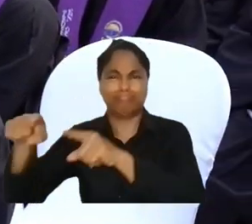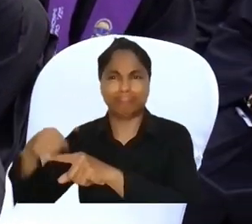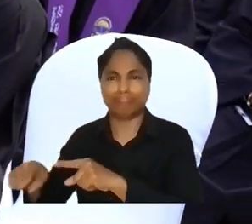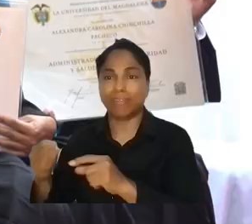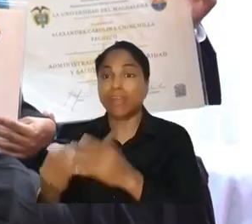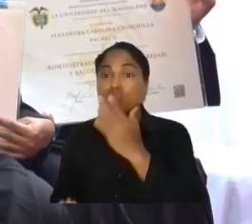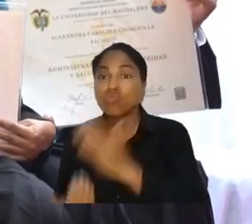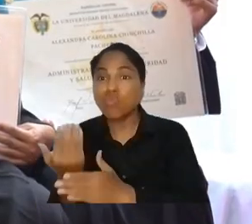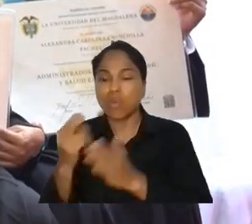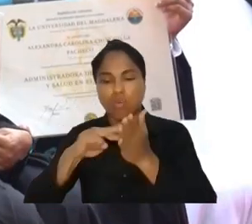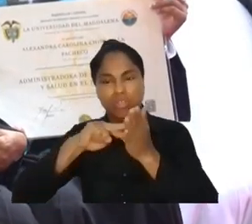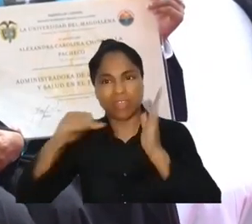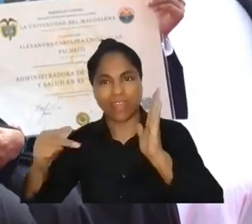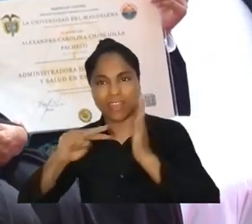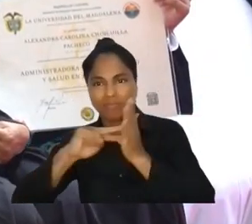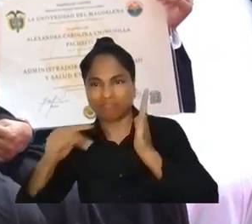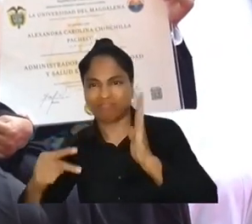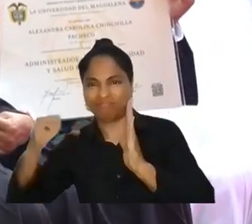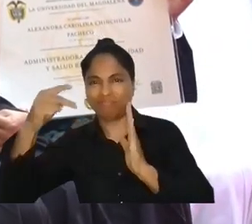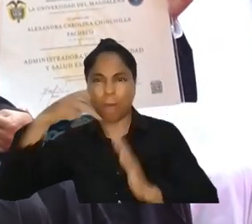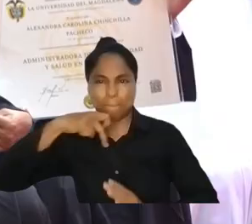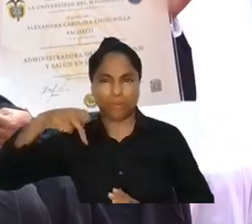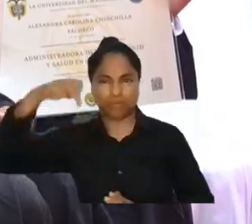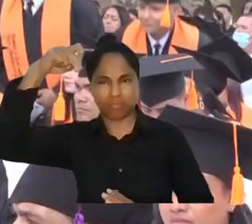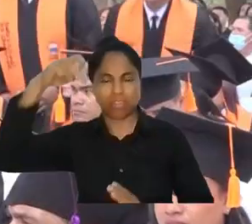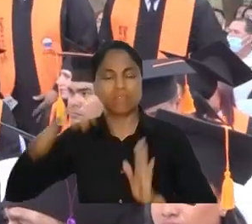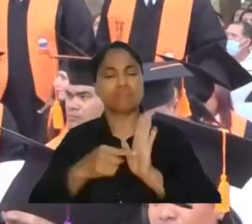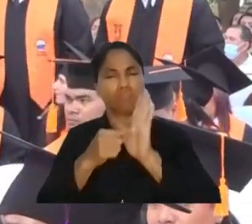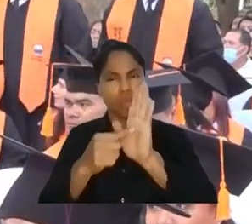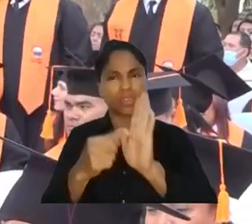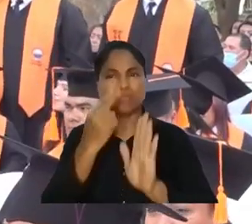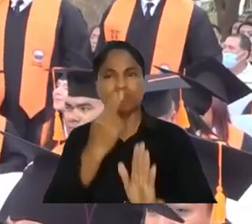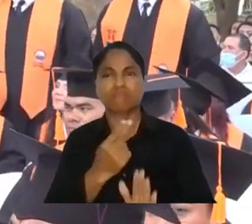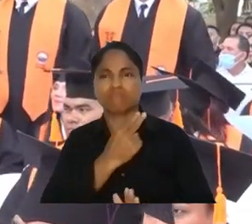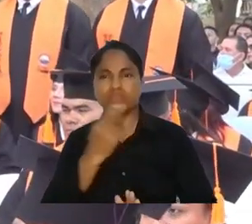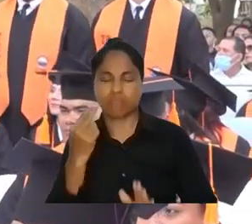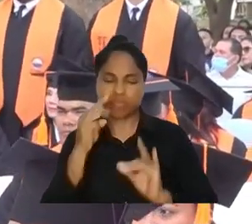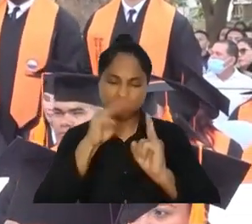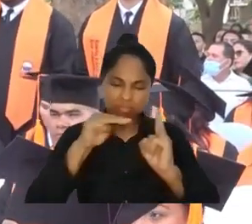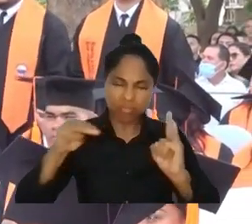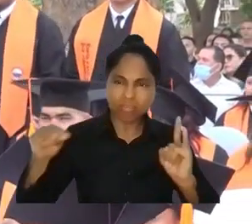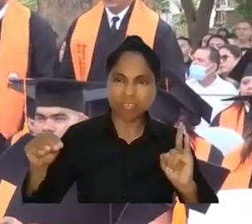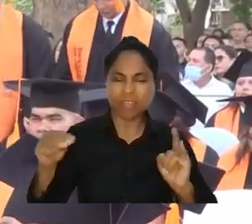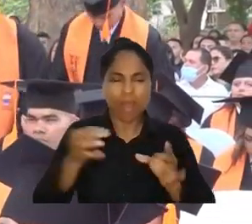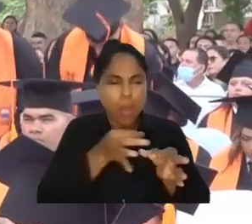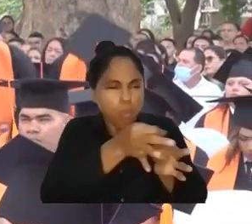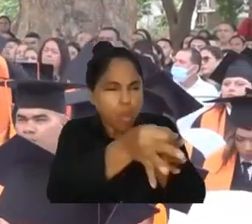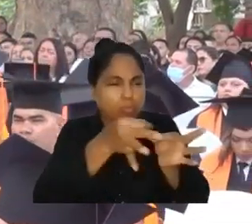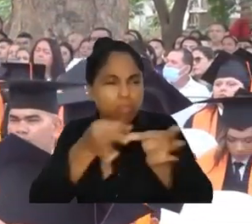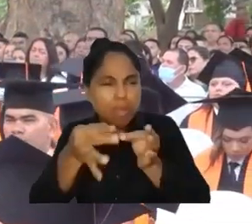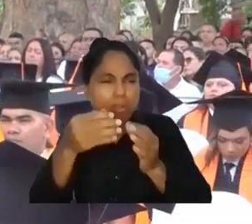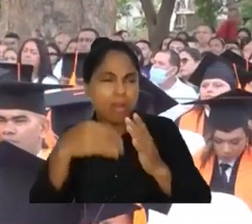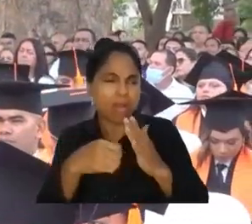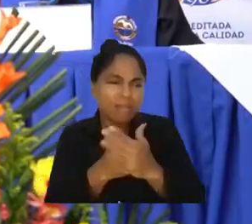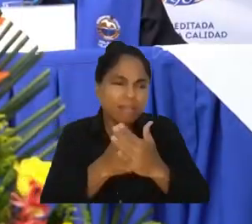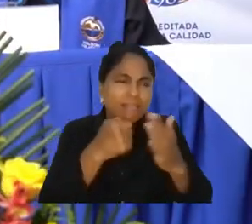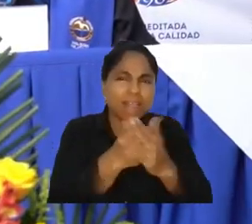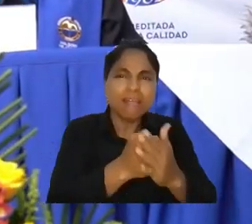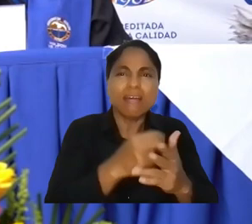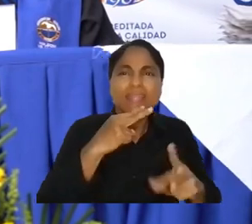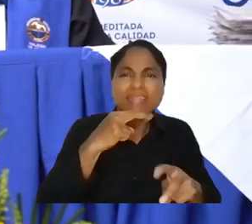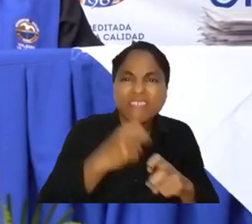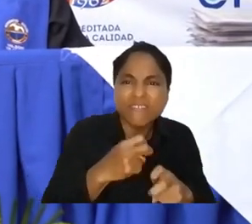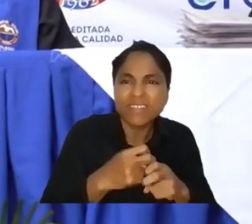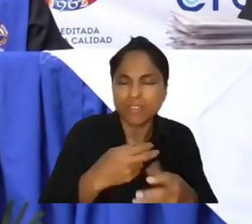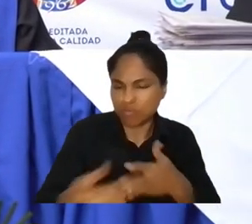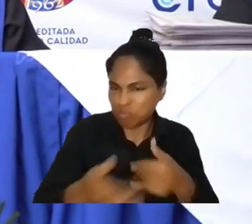otras regiones, los nuevos técnicos, tecnólogos y profesionales destacaron el compromiso de la Alma Mater por expandirse a rincones donde es